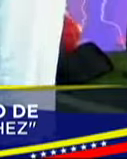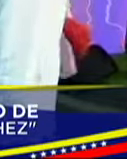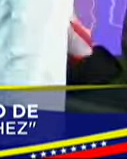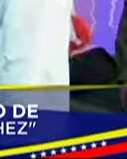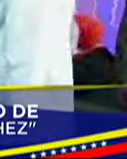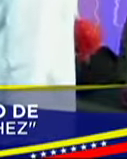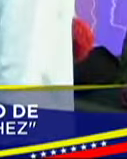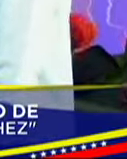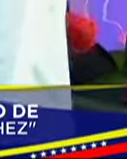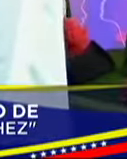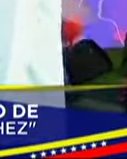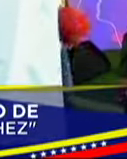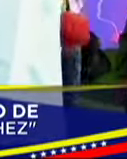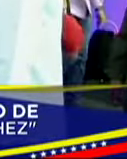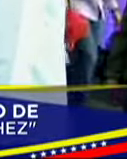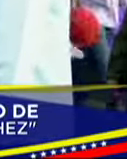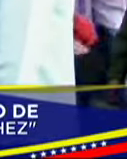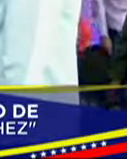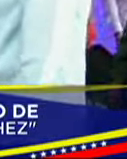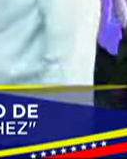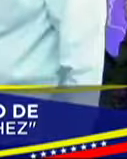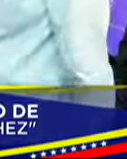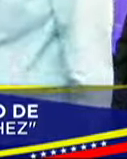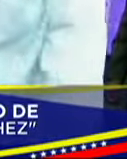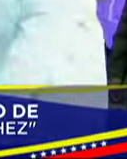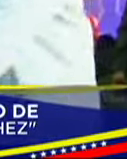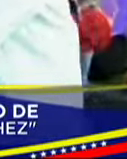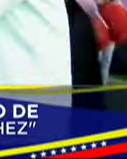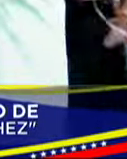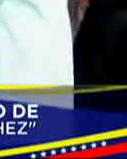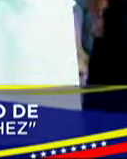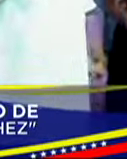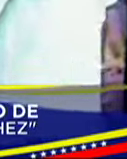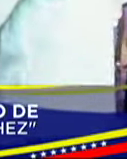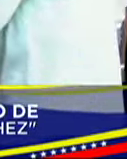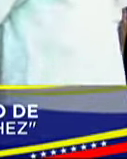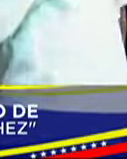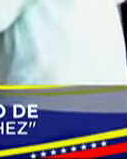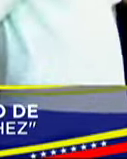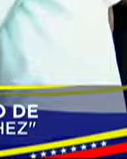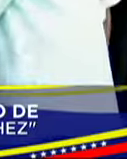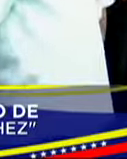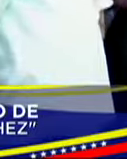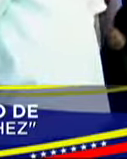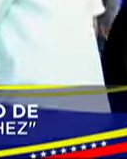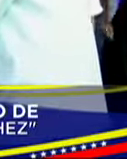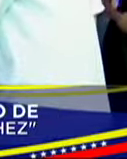Somos vientre, somos vida. Eres sangre que nutre la